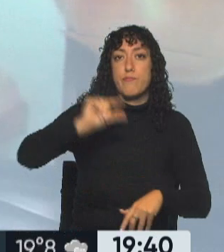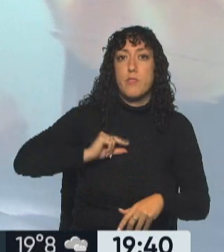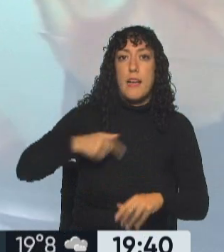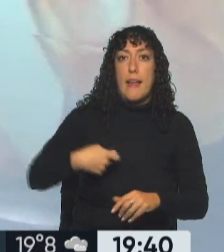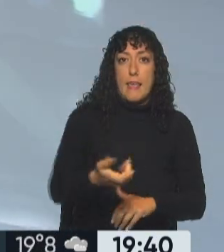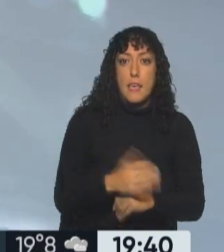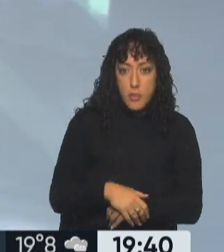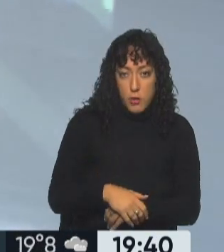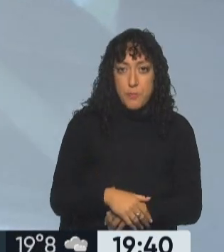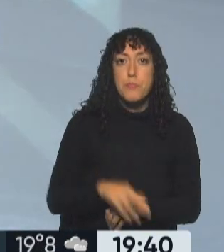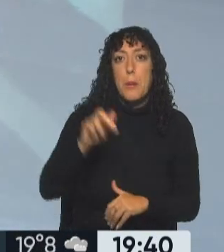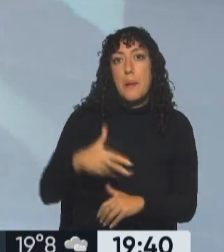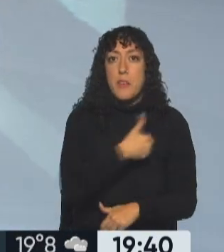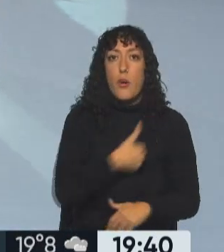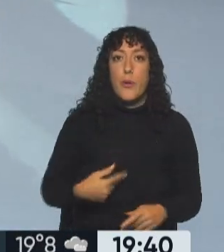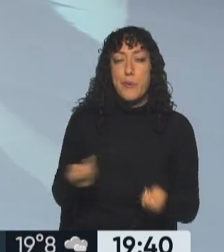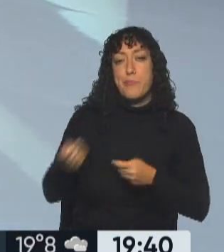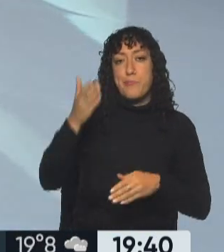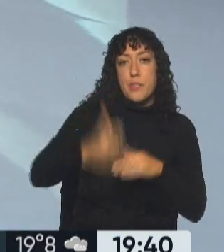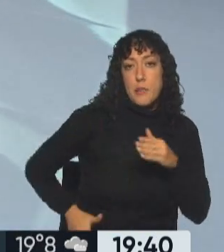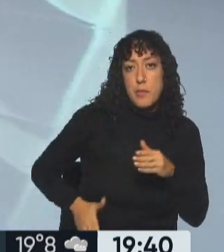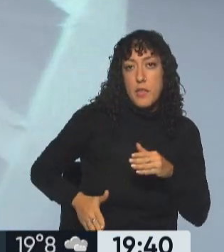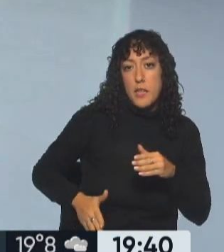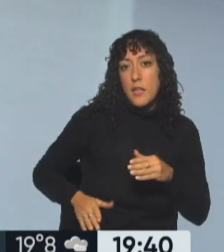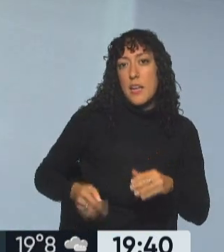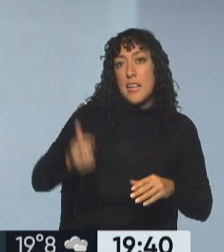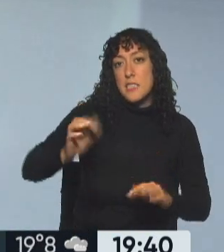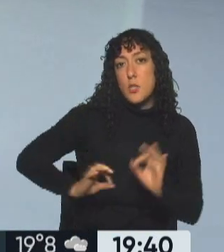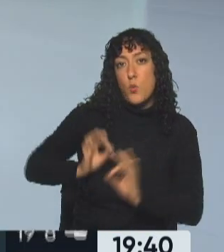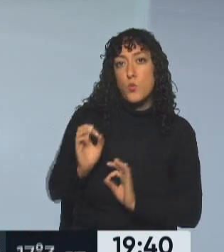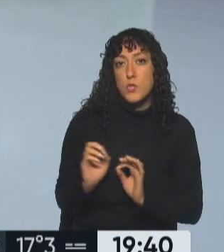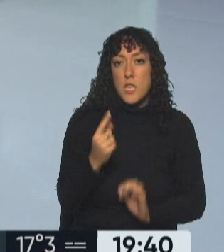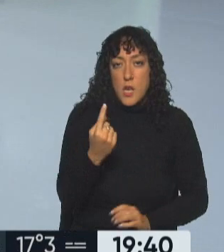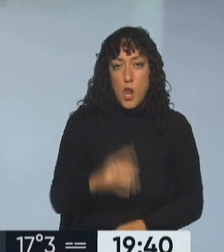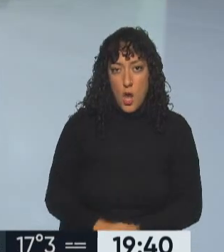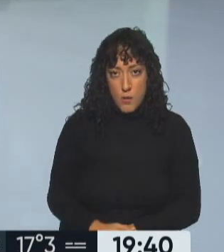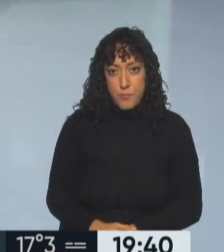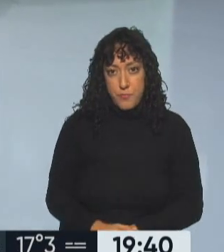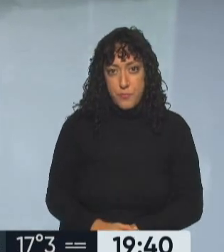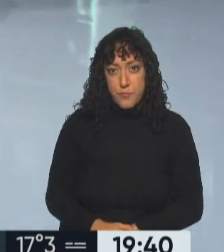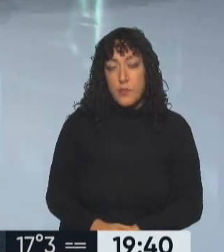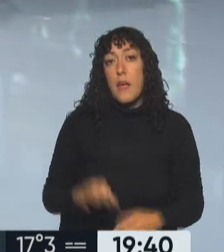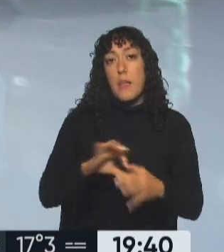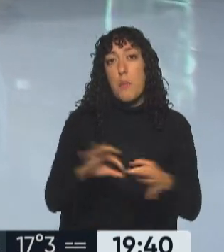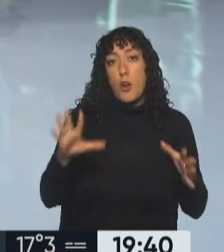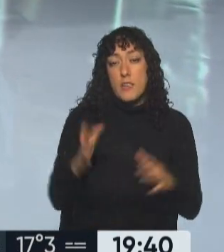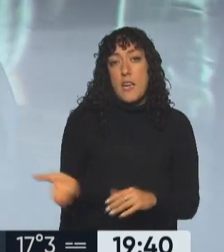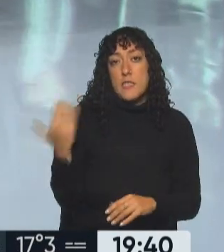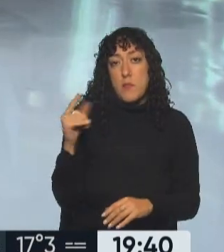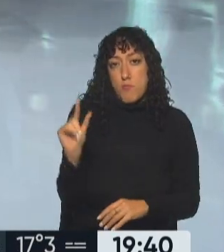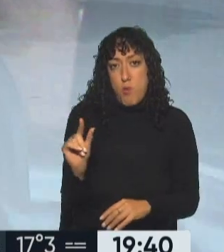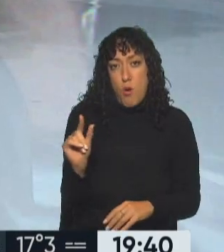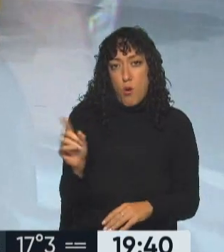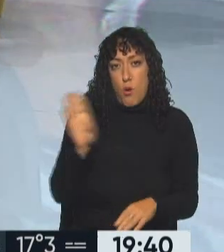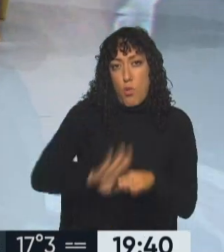lo condicionó en su política en los años subsiguientes, casi un siglo. Y si vemos nosotros la naciente democracia, nace con